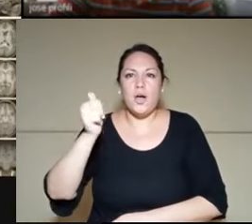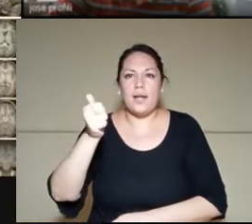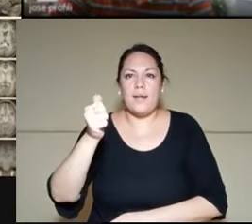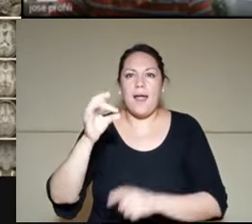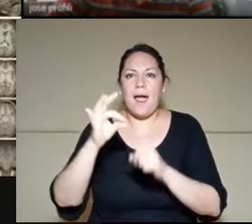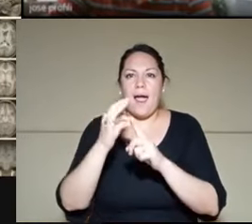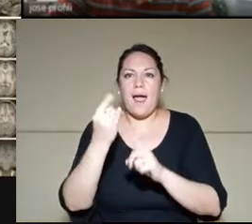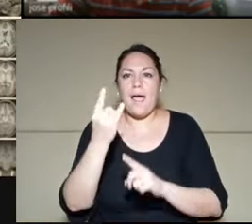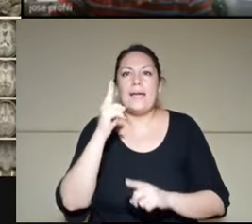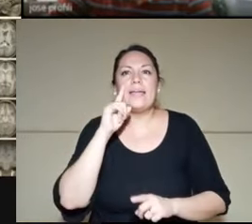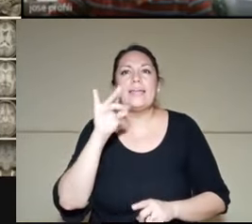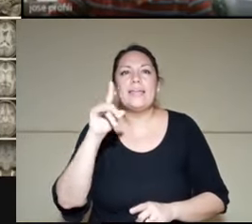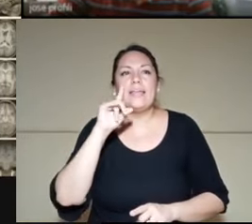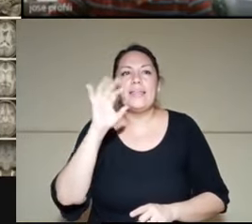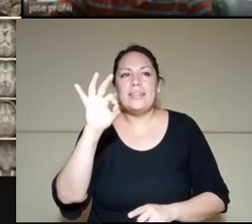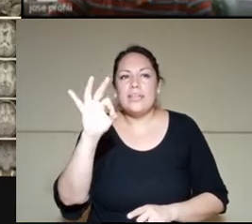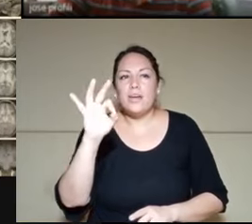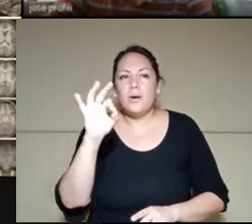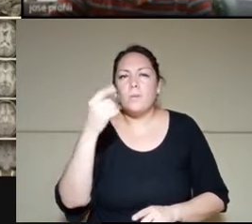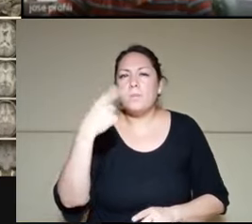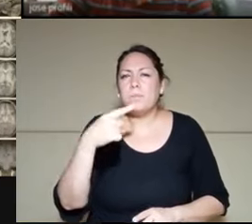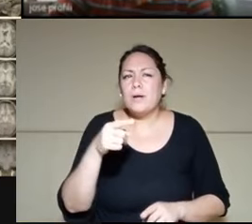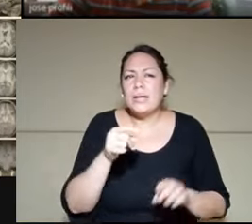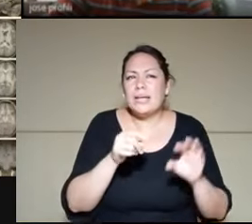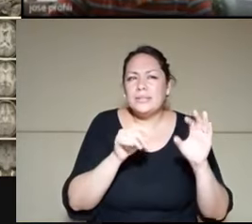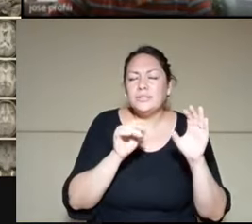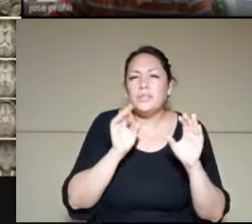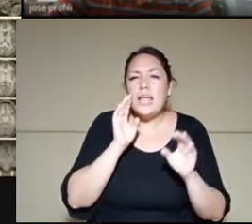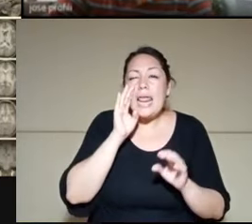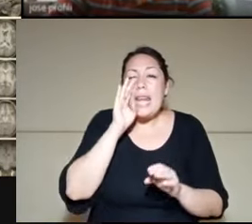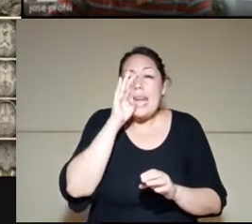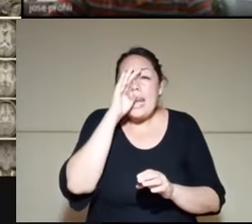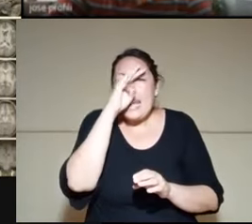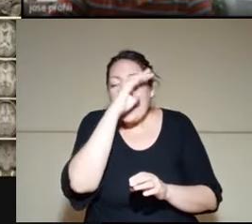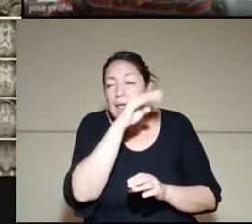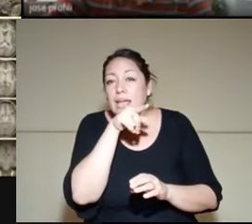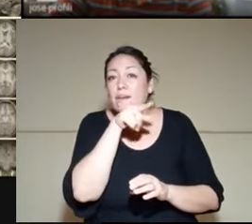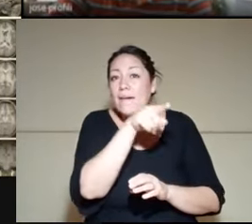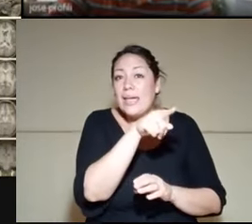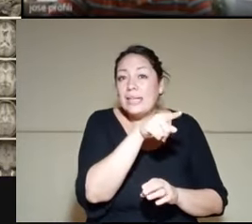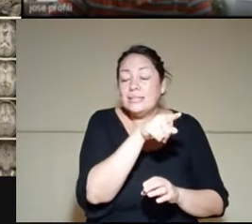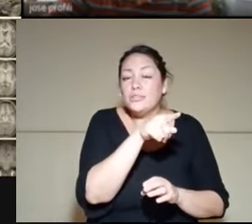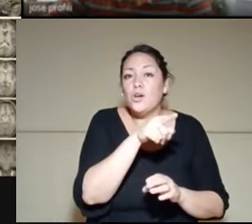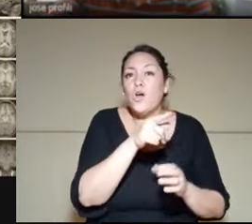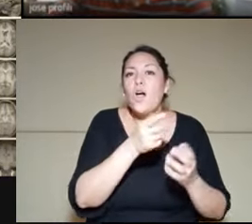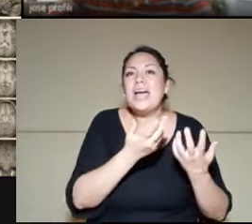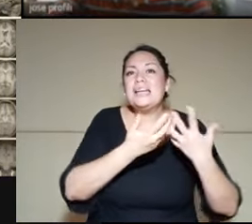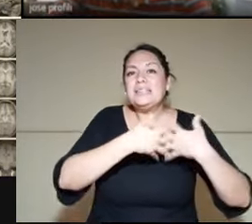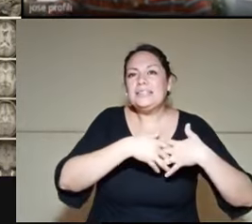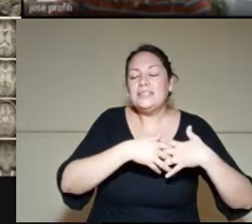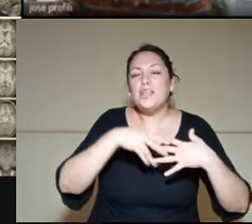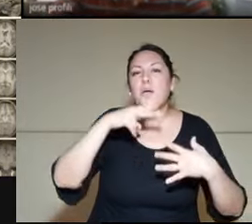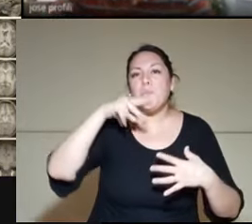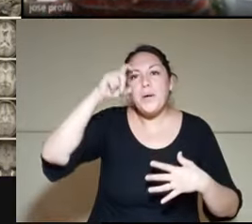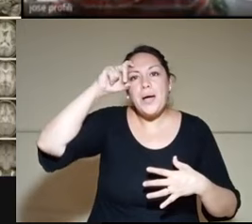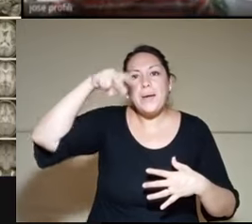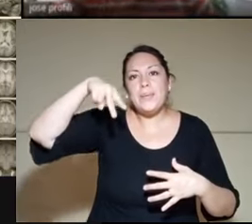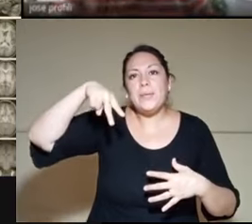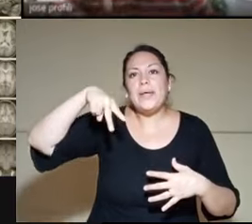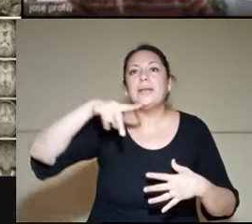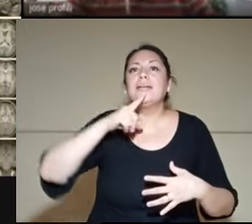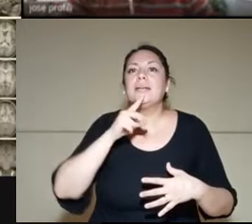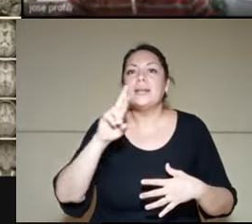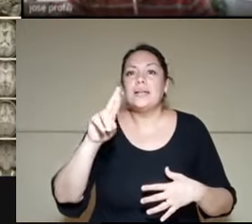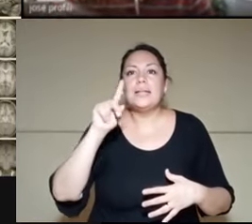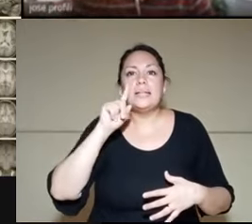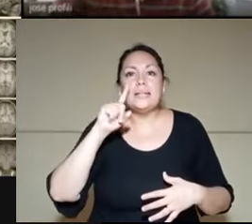Eso es líquido. ¿Qué tenemos ahí en el medio que es líquido? Eso es lo que es parte de lo que vamos a estudiar, que es el sistema ventricular. Nosotros en